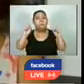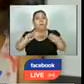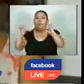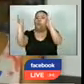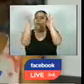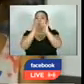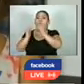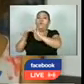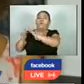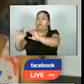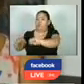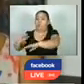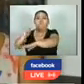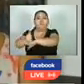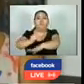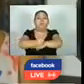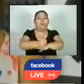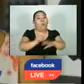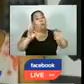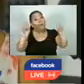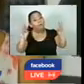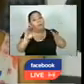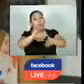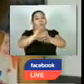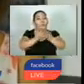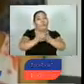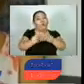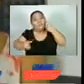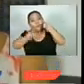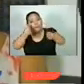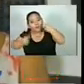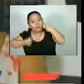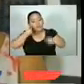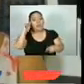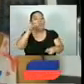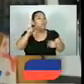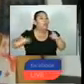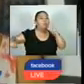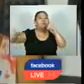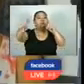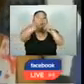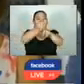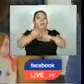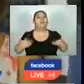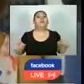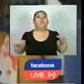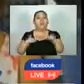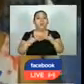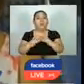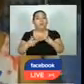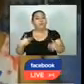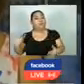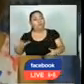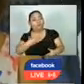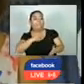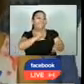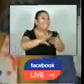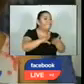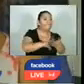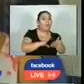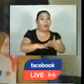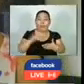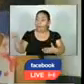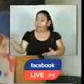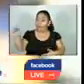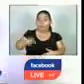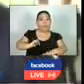su establecimiento turístico o cultural y entonces ese es uno de los alcances más grandes. Además vamos a tener incentivos fiscales para aquellos que vengan